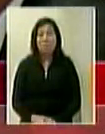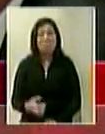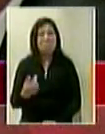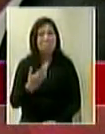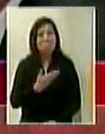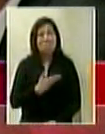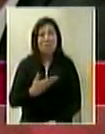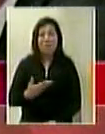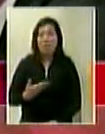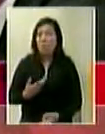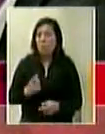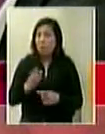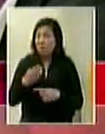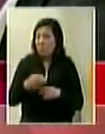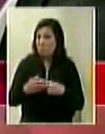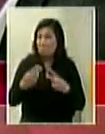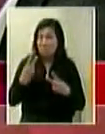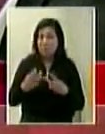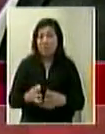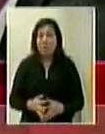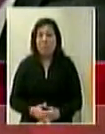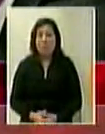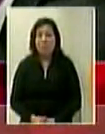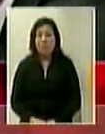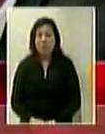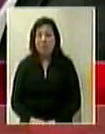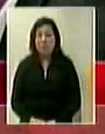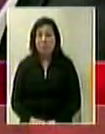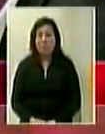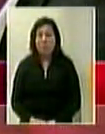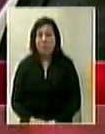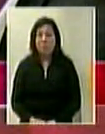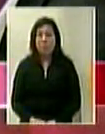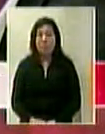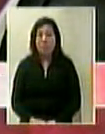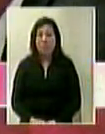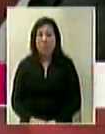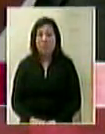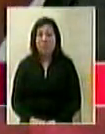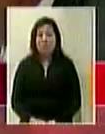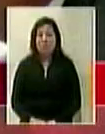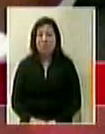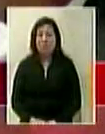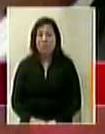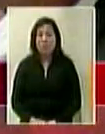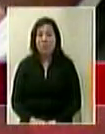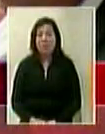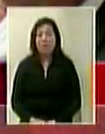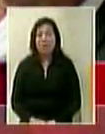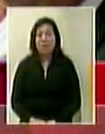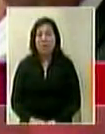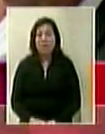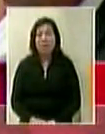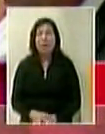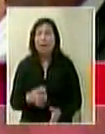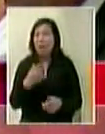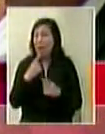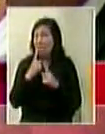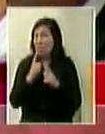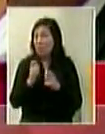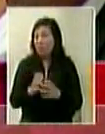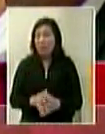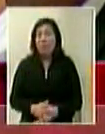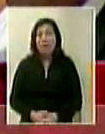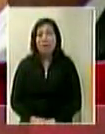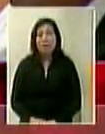del presidente, cuando visitan a ese interno, evidentemente tienen un riesgo de la posibilidad de ser secuestrado. Y la pregunta, sin